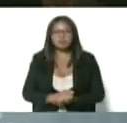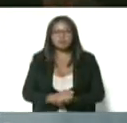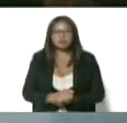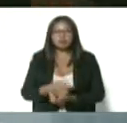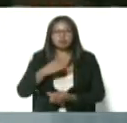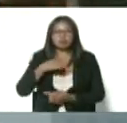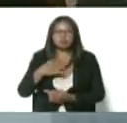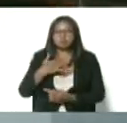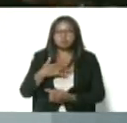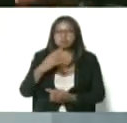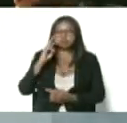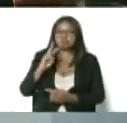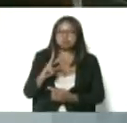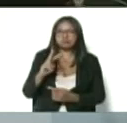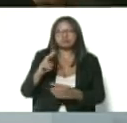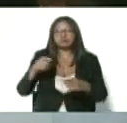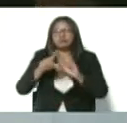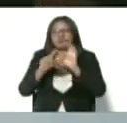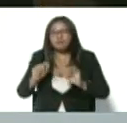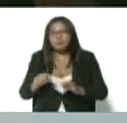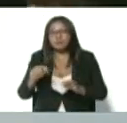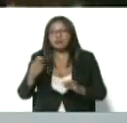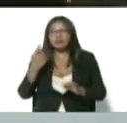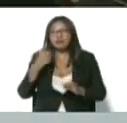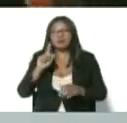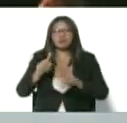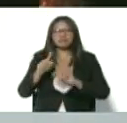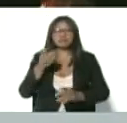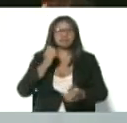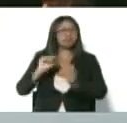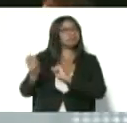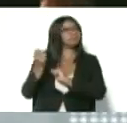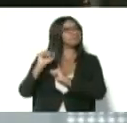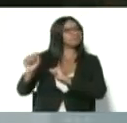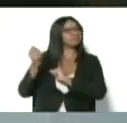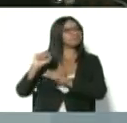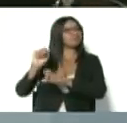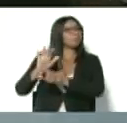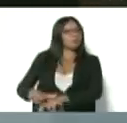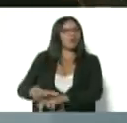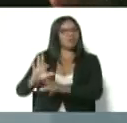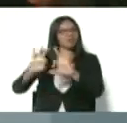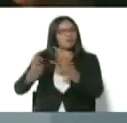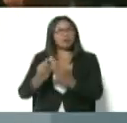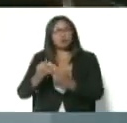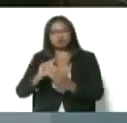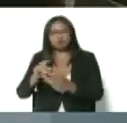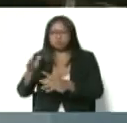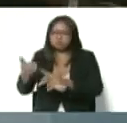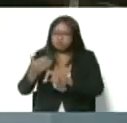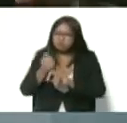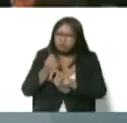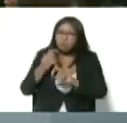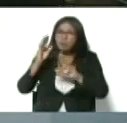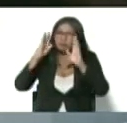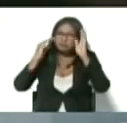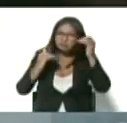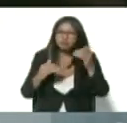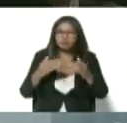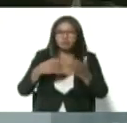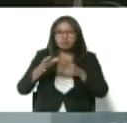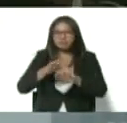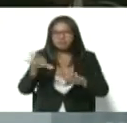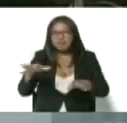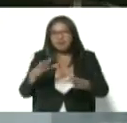familia por la lucha a veces lo desprecia y van a las calles estamos obligados a atenderlos como gobierno y